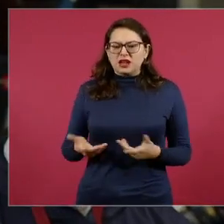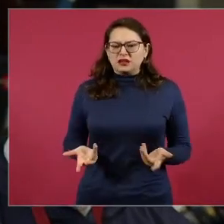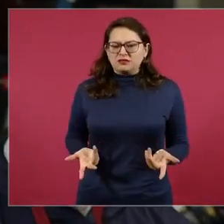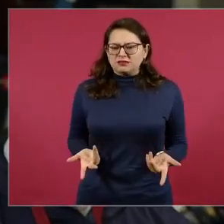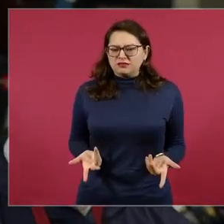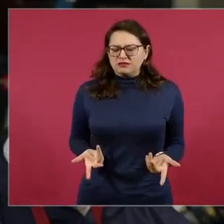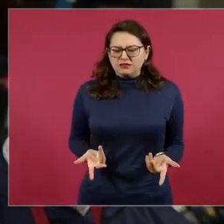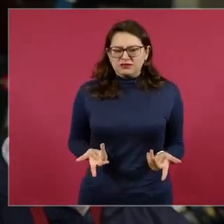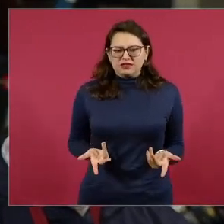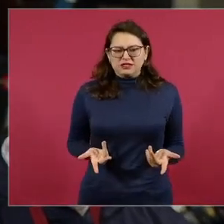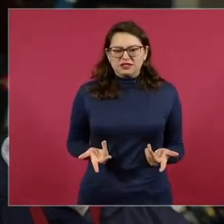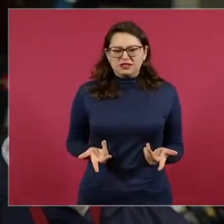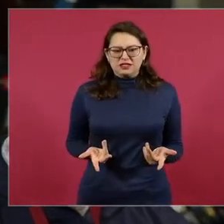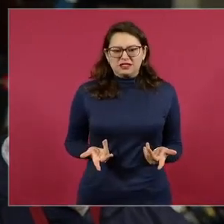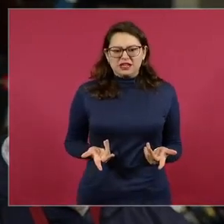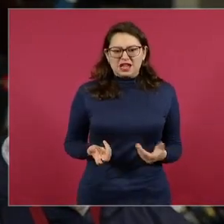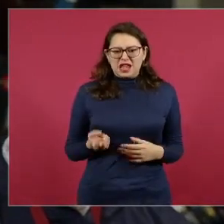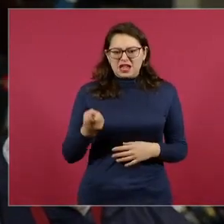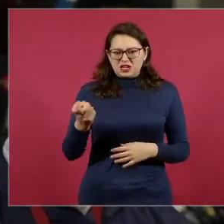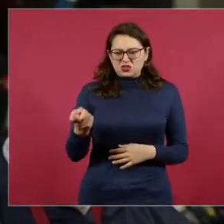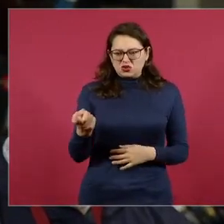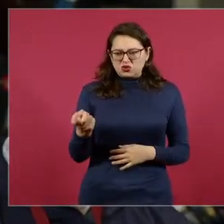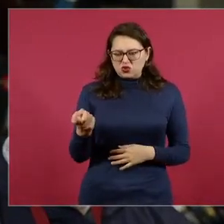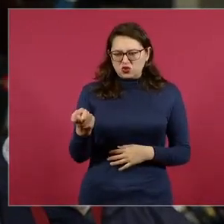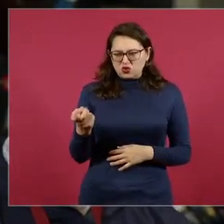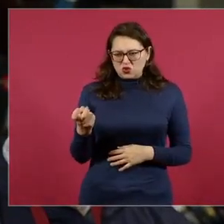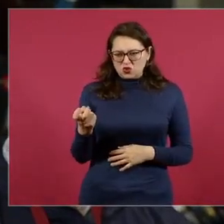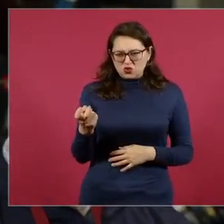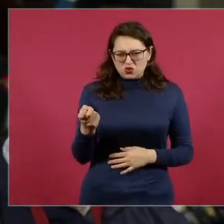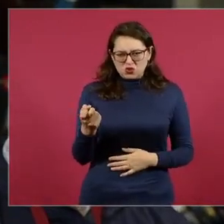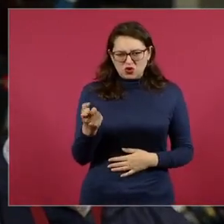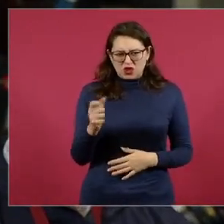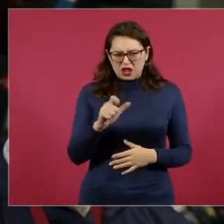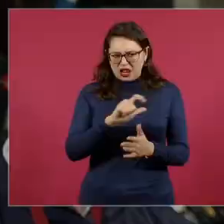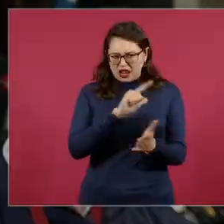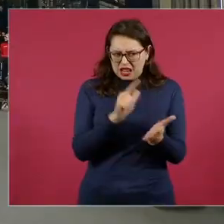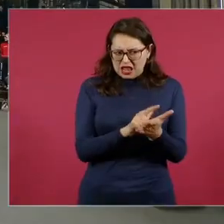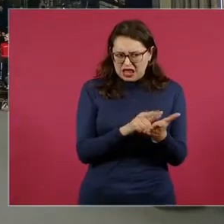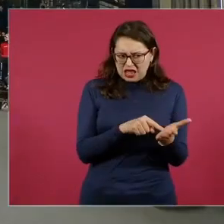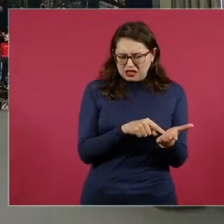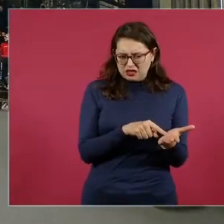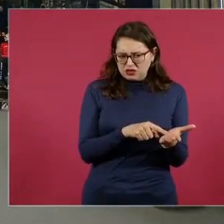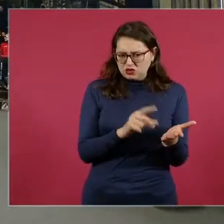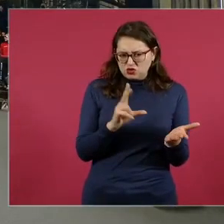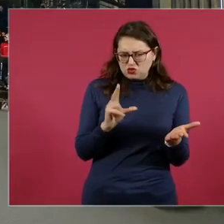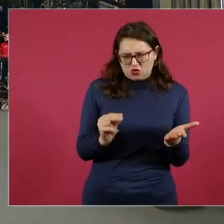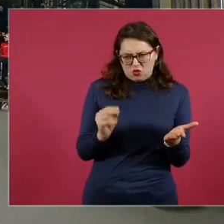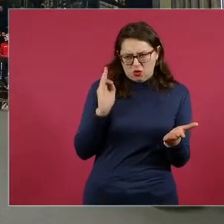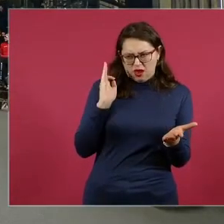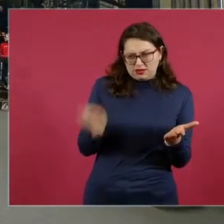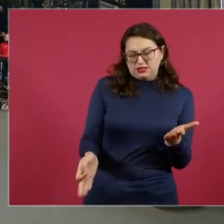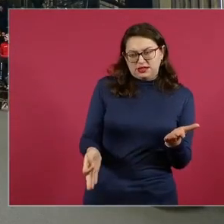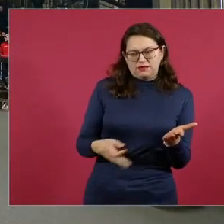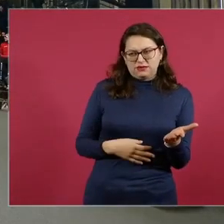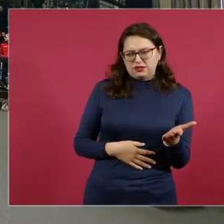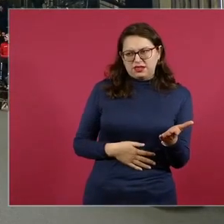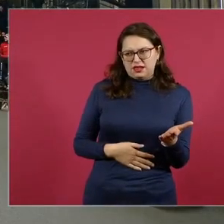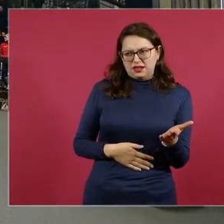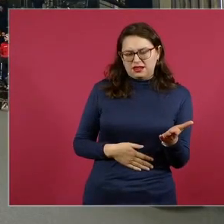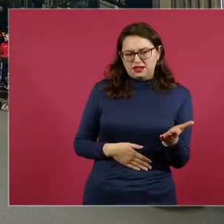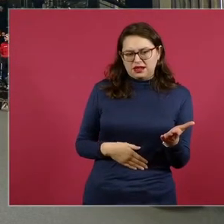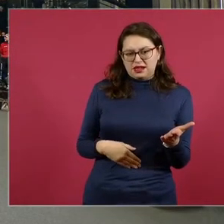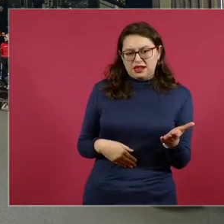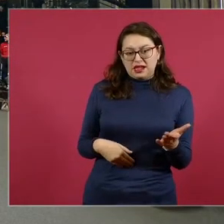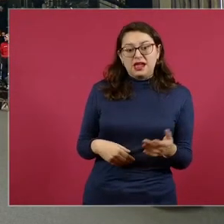datos legalmente, esas definiciones no existen y ese fue parte de los